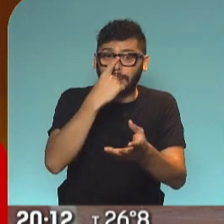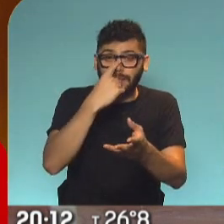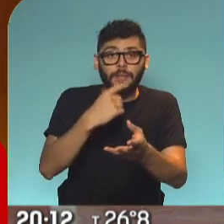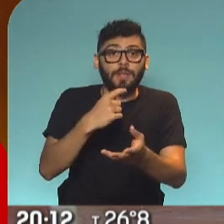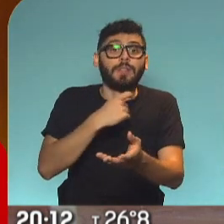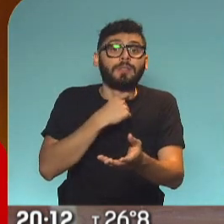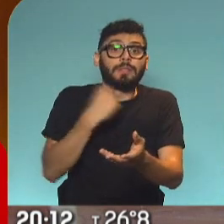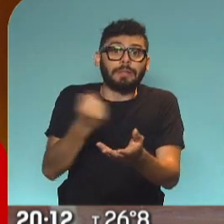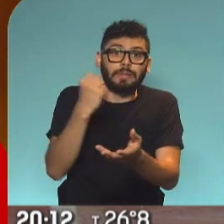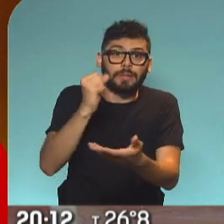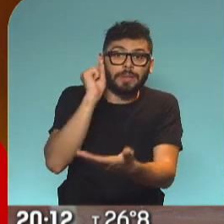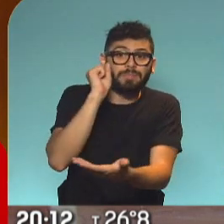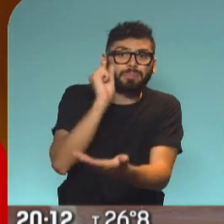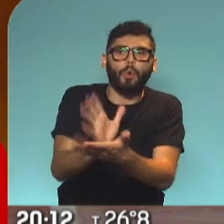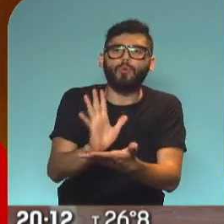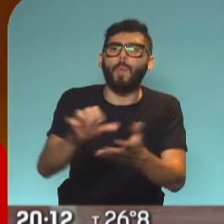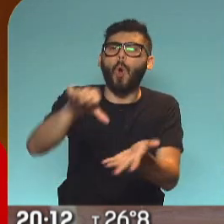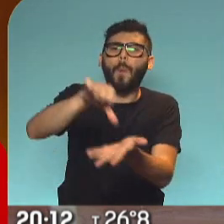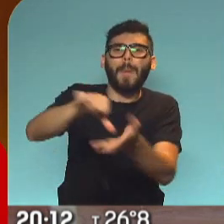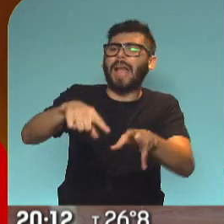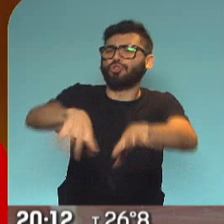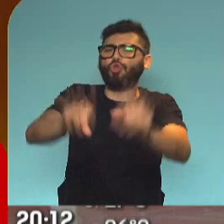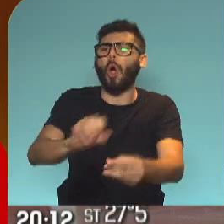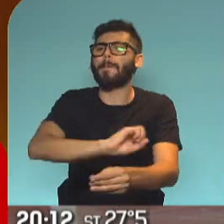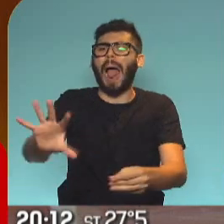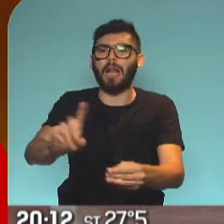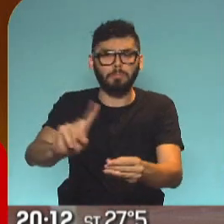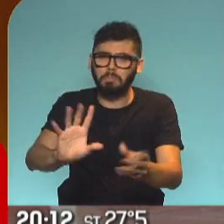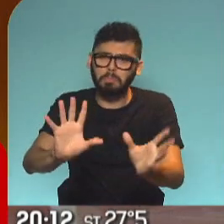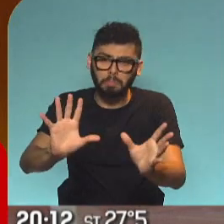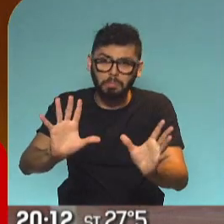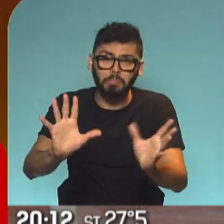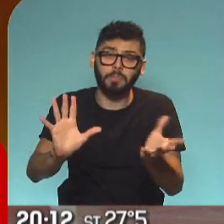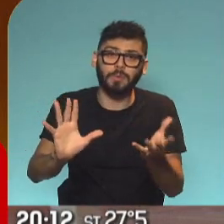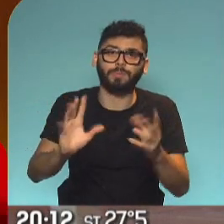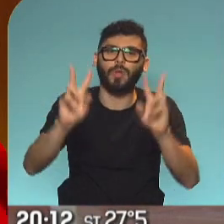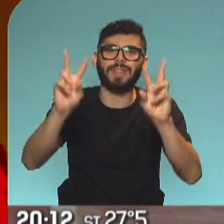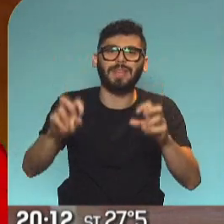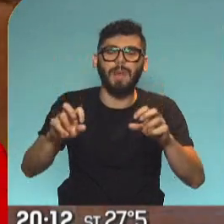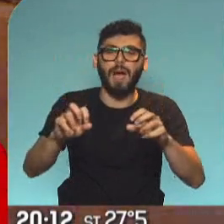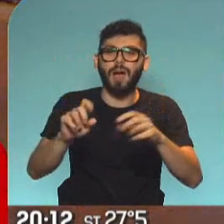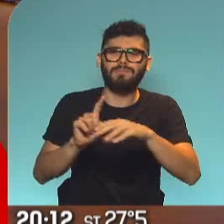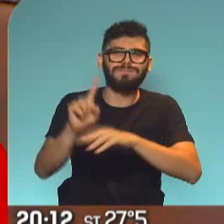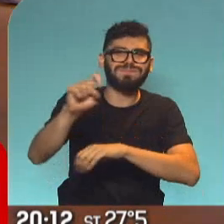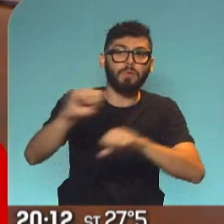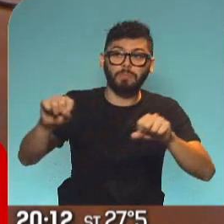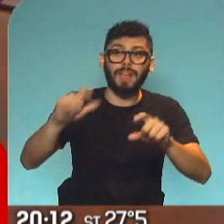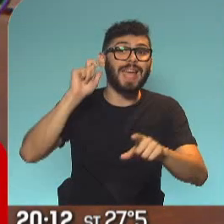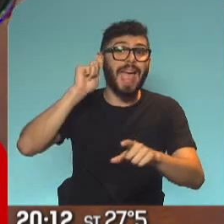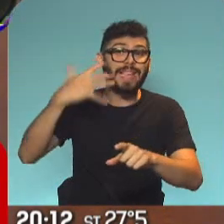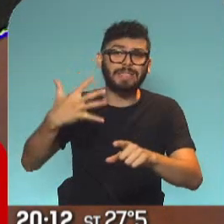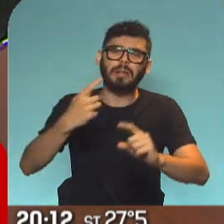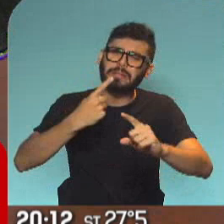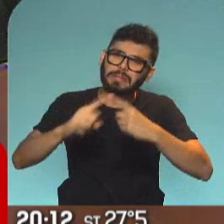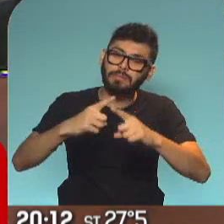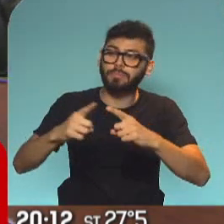saca a Irán del eje del mal, ¿no? Y hace un gran acuerdo sobre el tema nuclear con el G5. Le piden